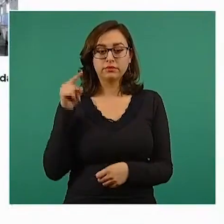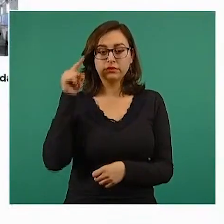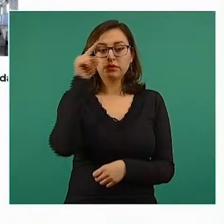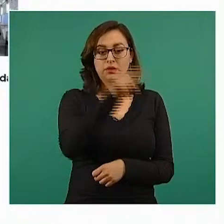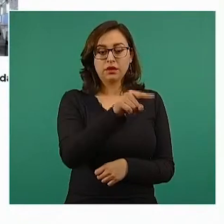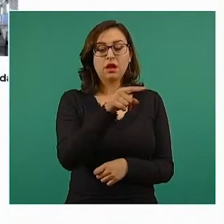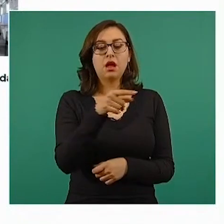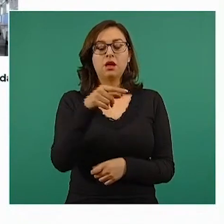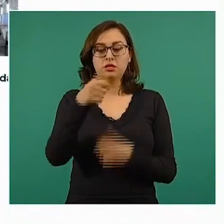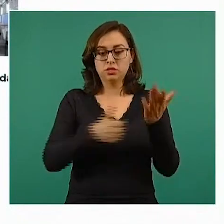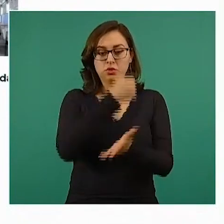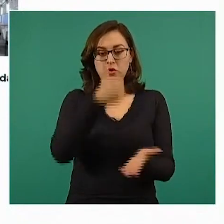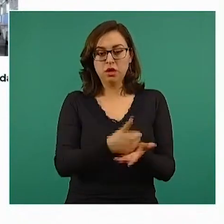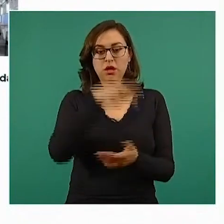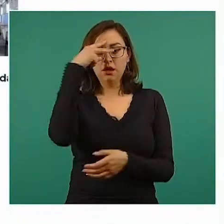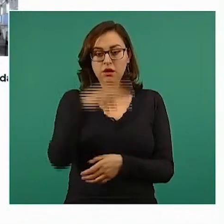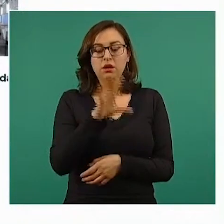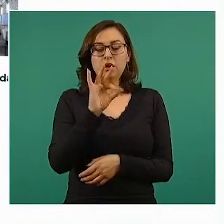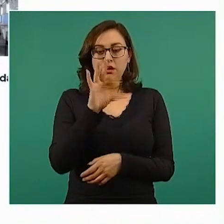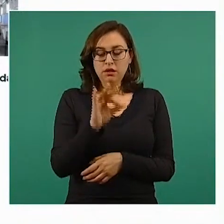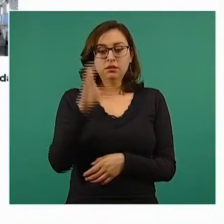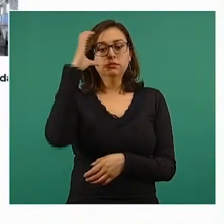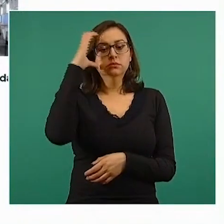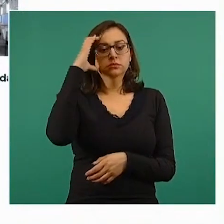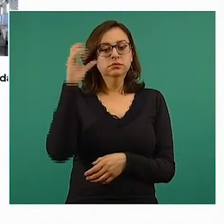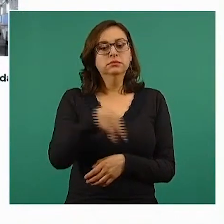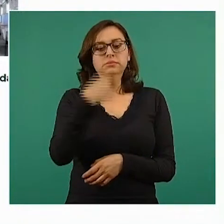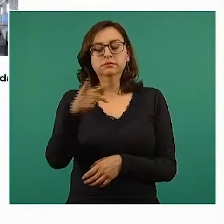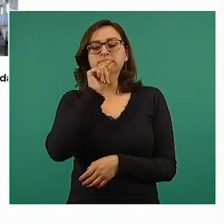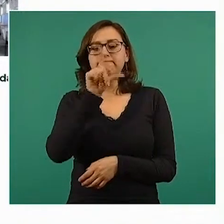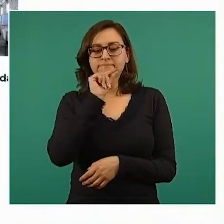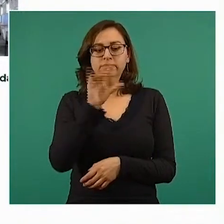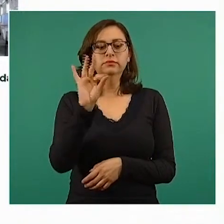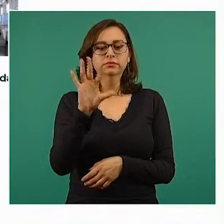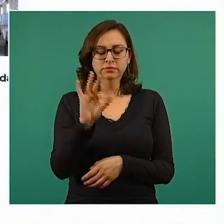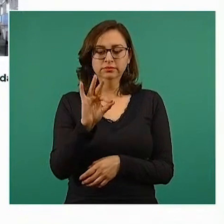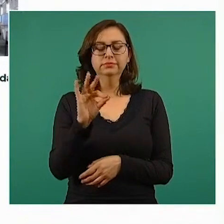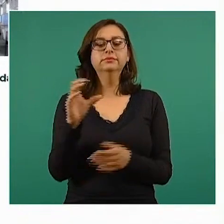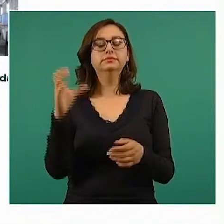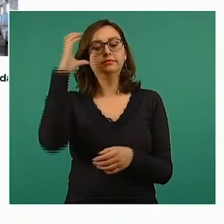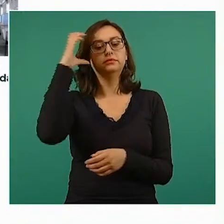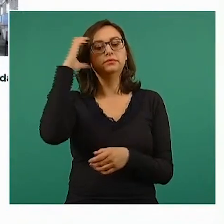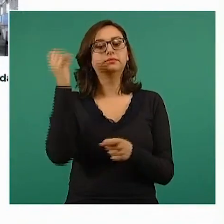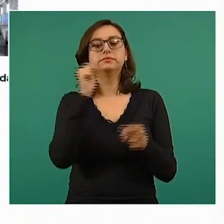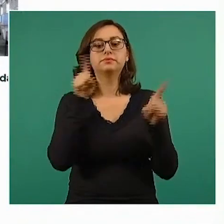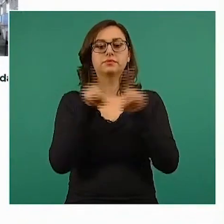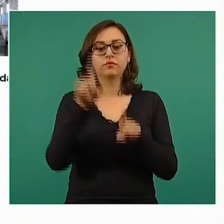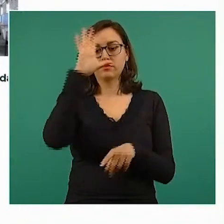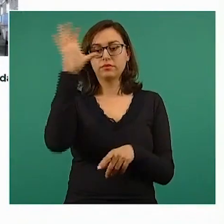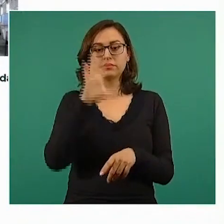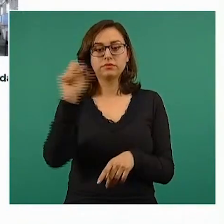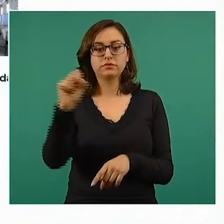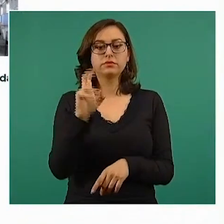Temporal aquí en Lindavista, en Ciudad de México, con 40 camas, en Noblatos, en Jalisco, con 40 camas, también el Hospital Innovamed, en Morelos, con